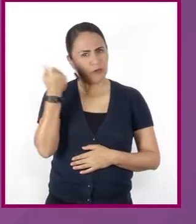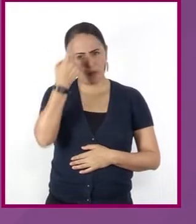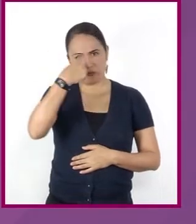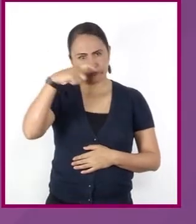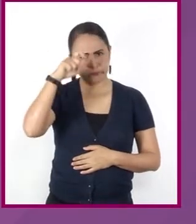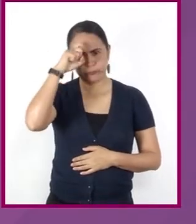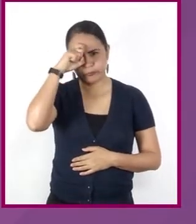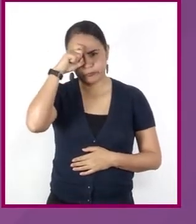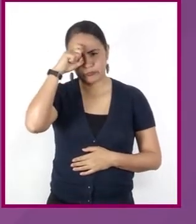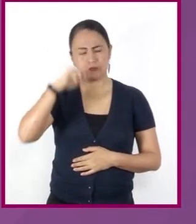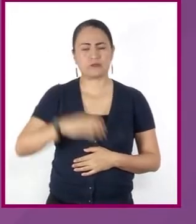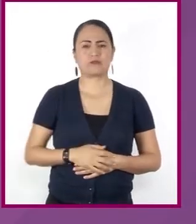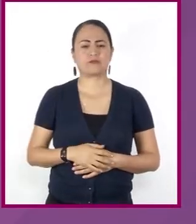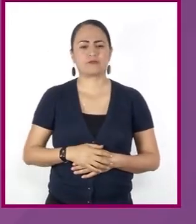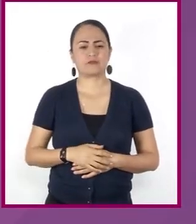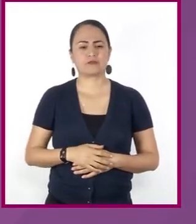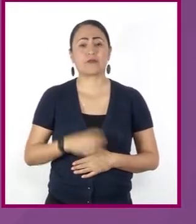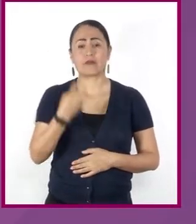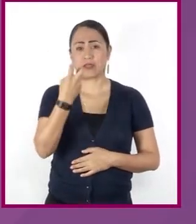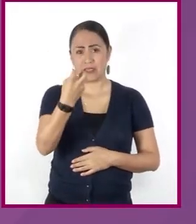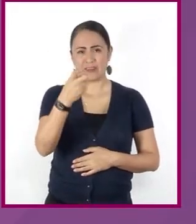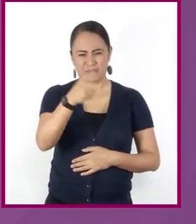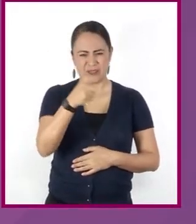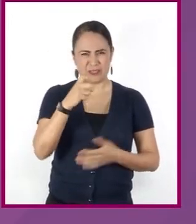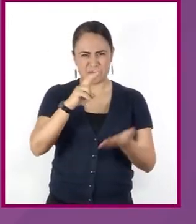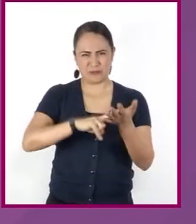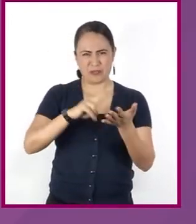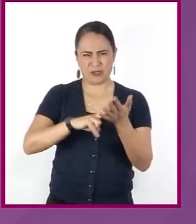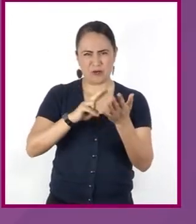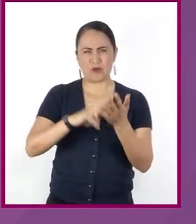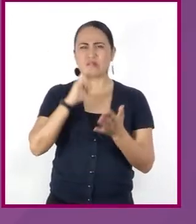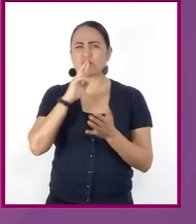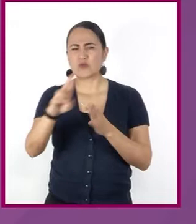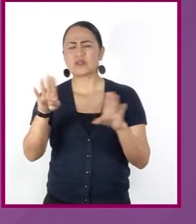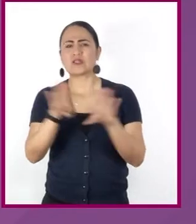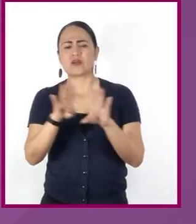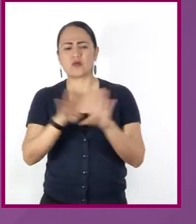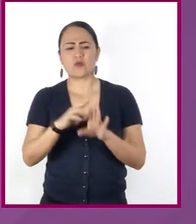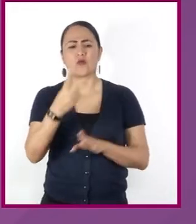la incógnita, y este valor se obtiene al multiplicar